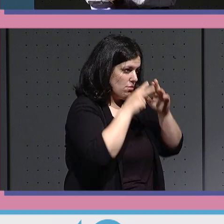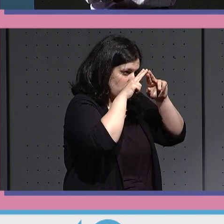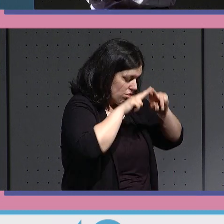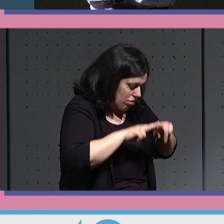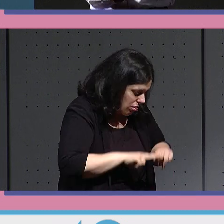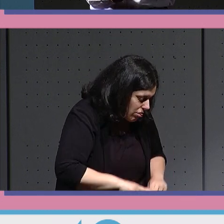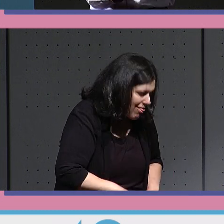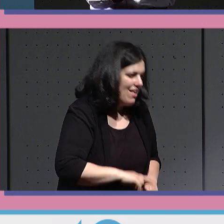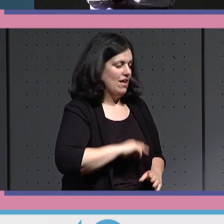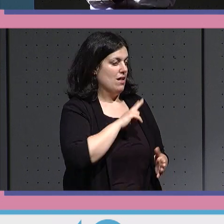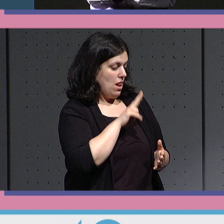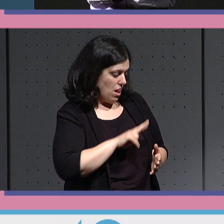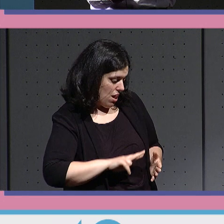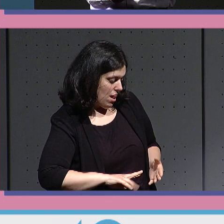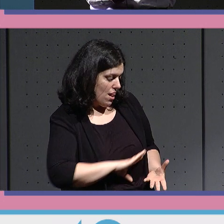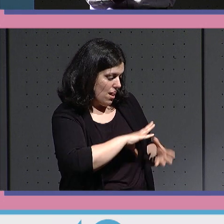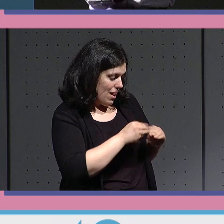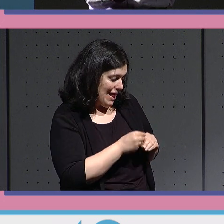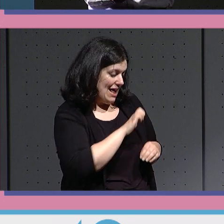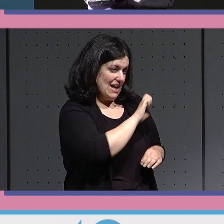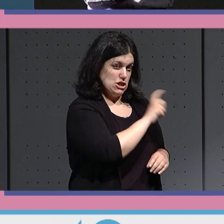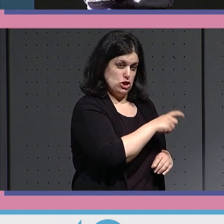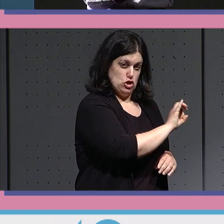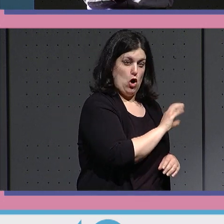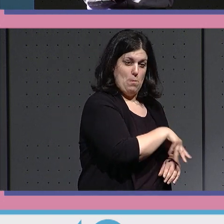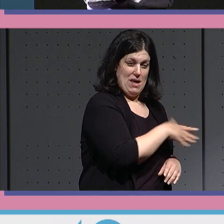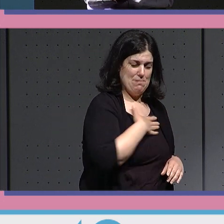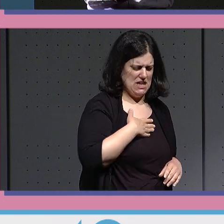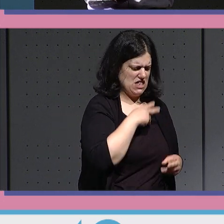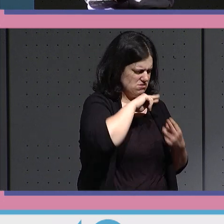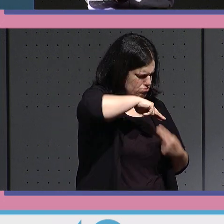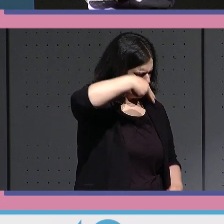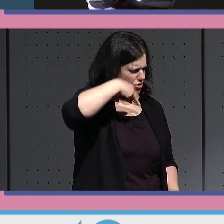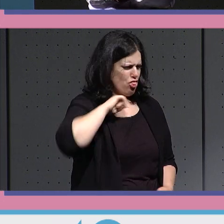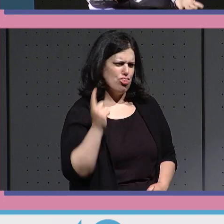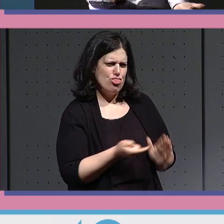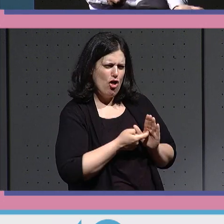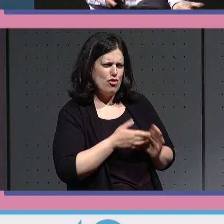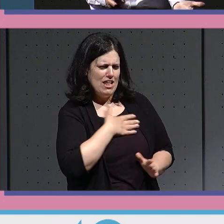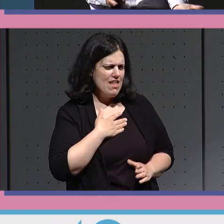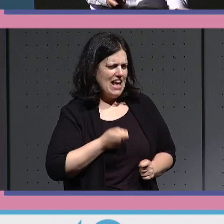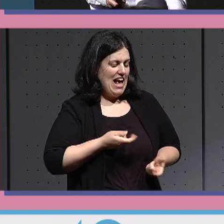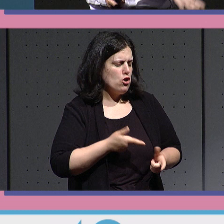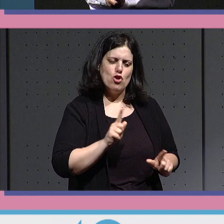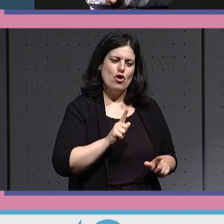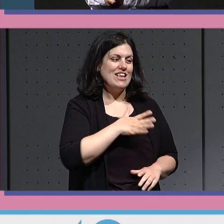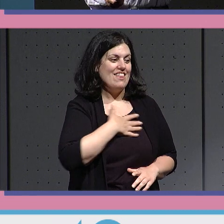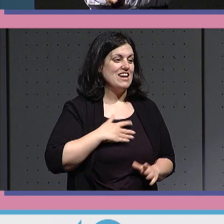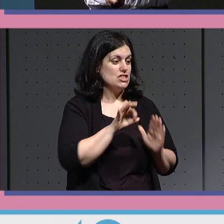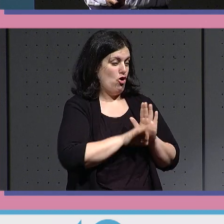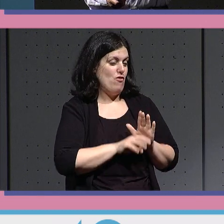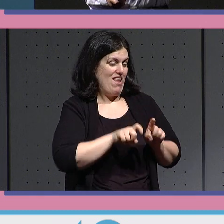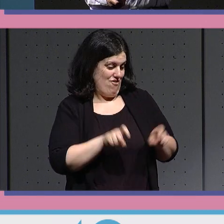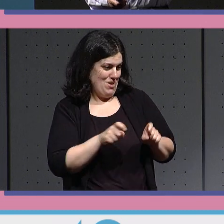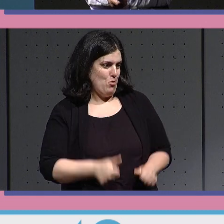caro, es más barato que leer el exoma, pero implica mucho más análisis bioinformático, porque tú tienes que leer un libro como la Catedral